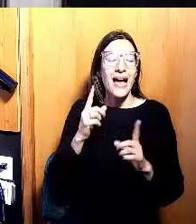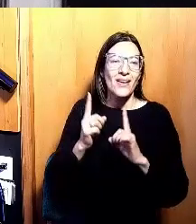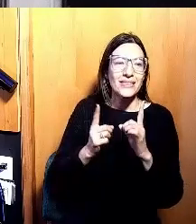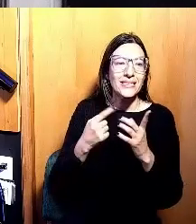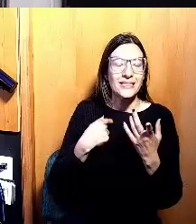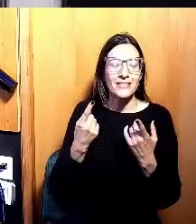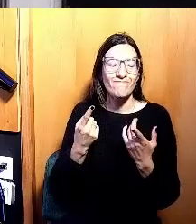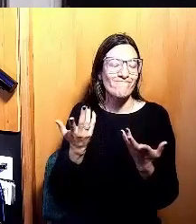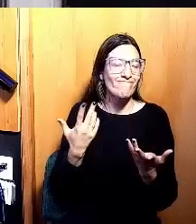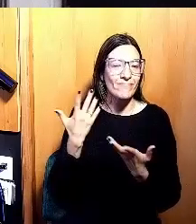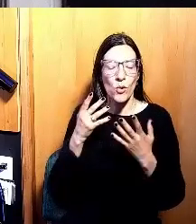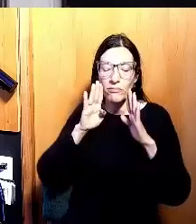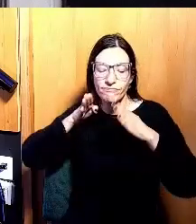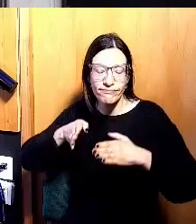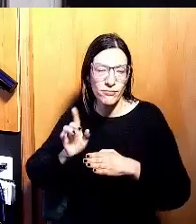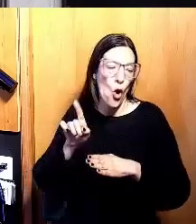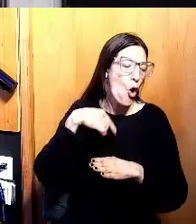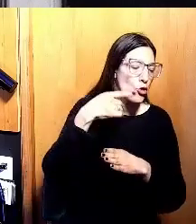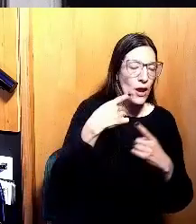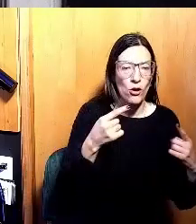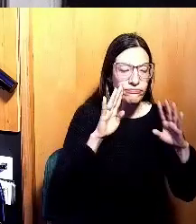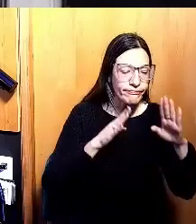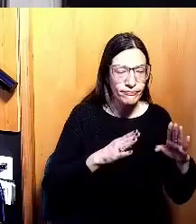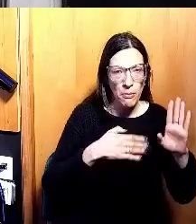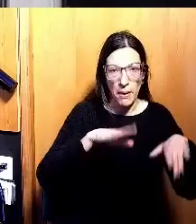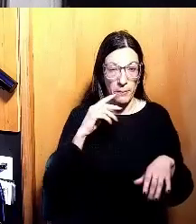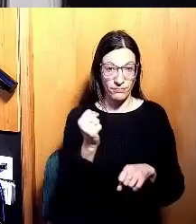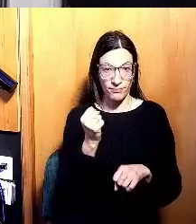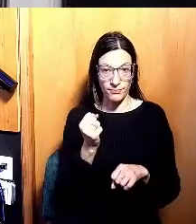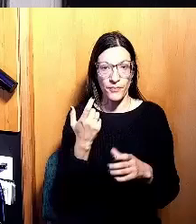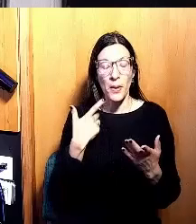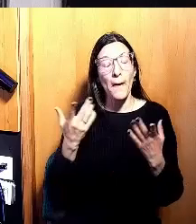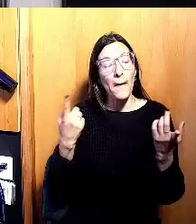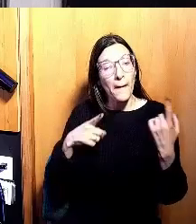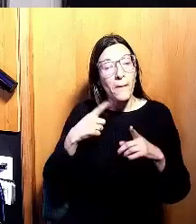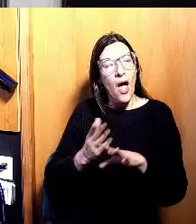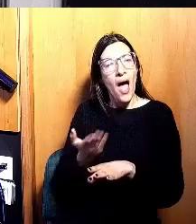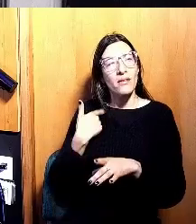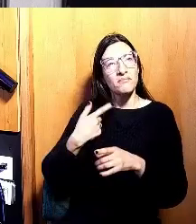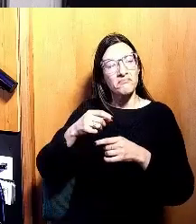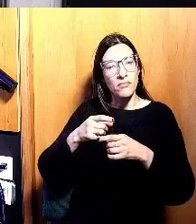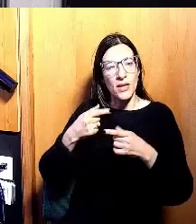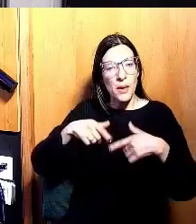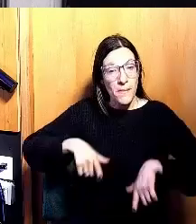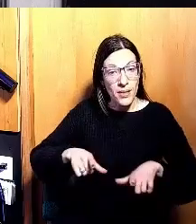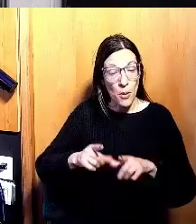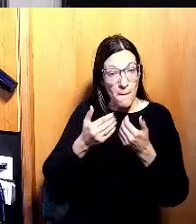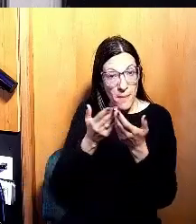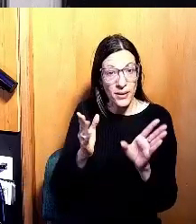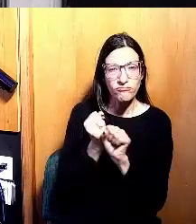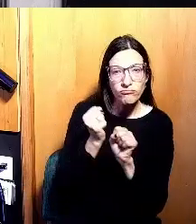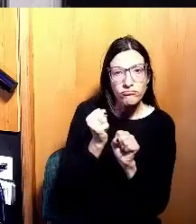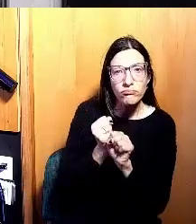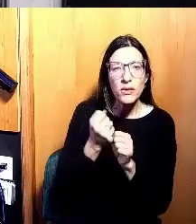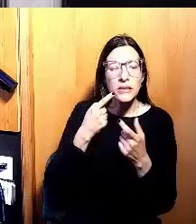el segundo en el cuadro. Sin embargo, desde el inicio de la creación de ese ministerio,